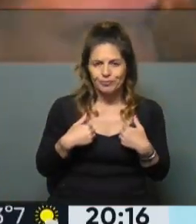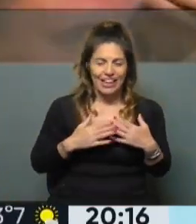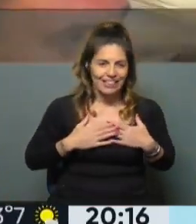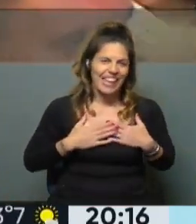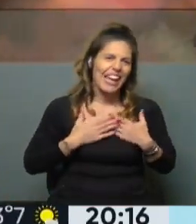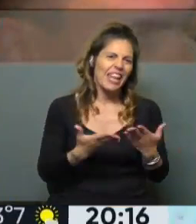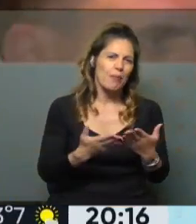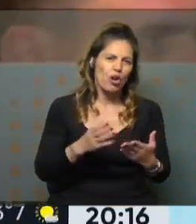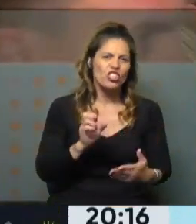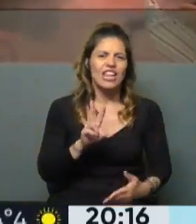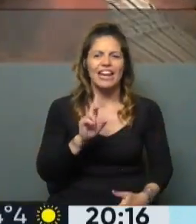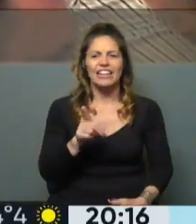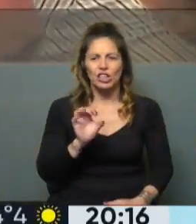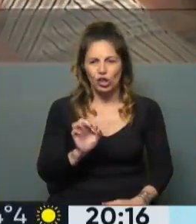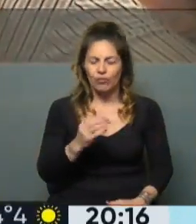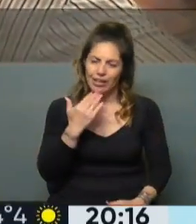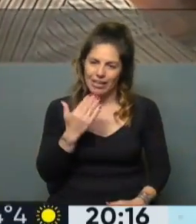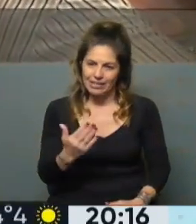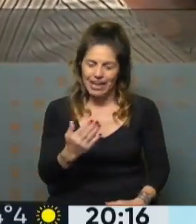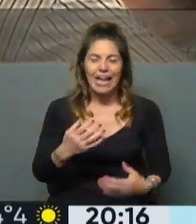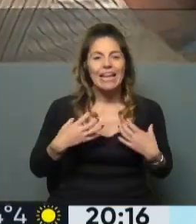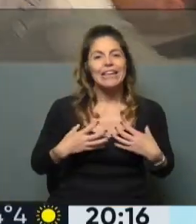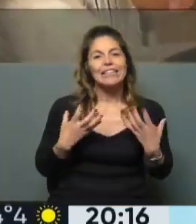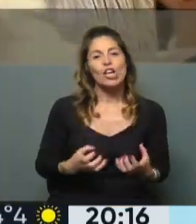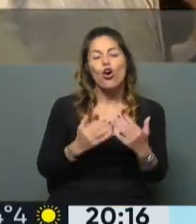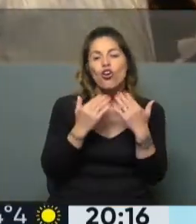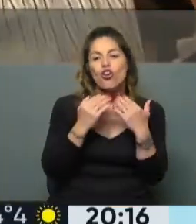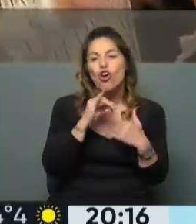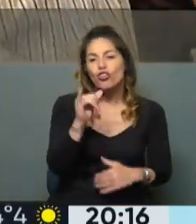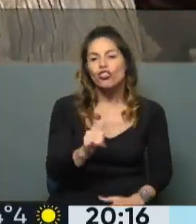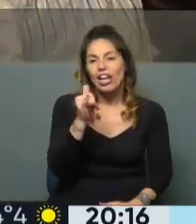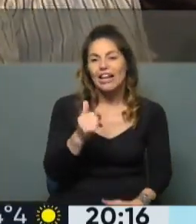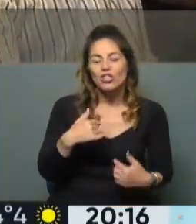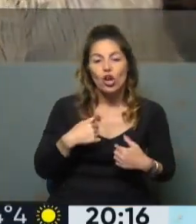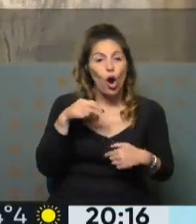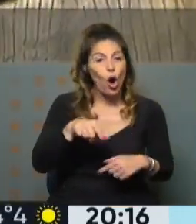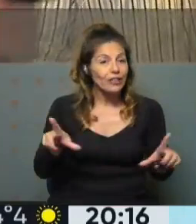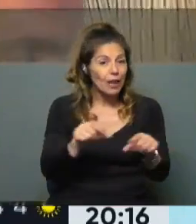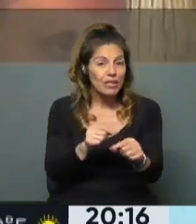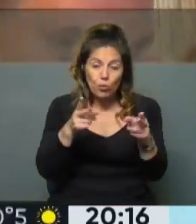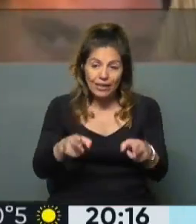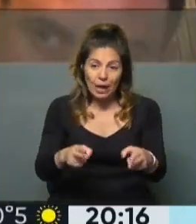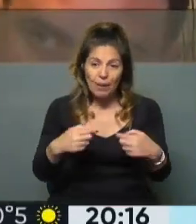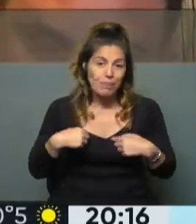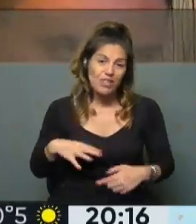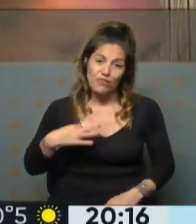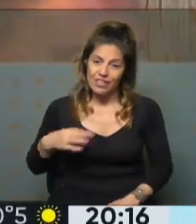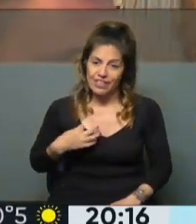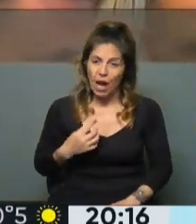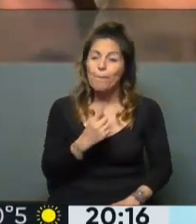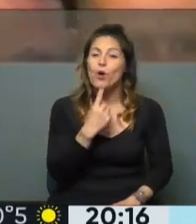Gracias quiero contarles desde lo personal que hoy termina una etapa en mi vida